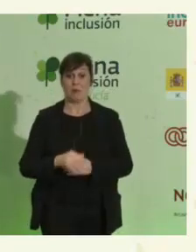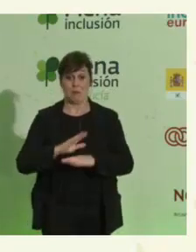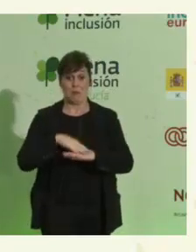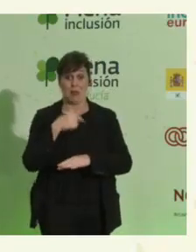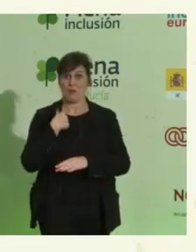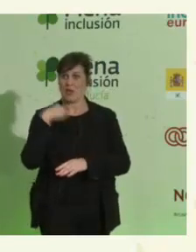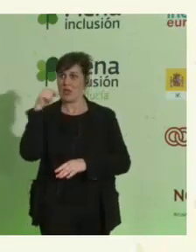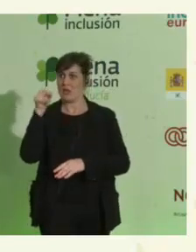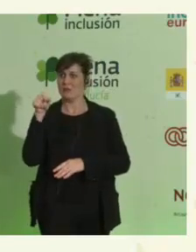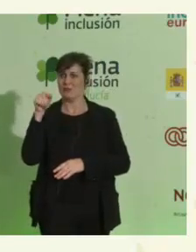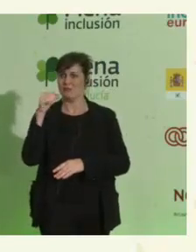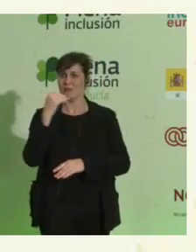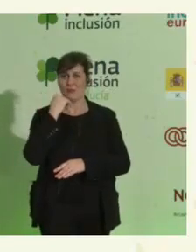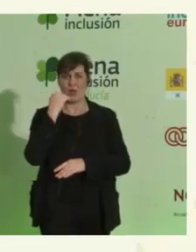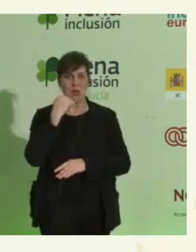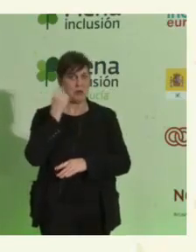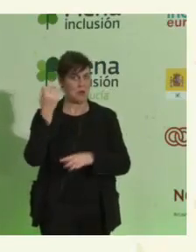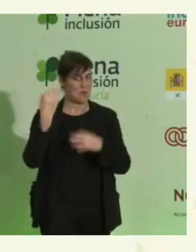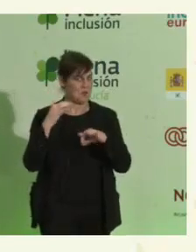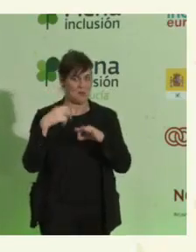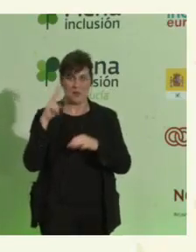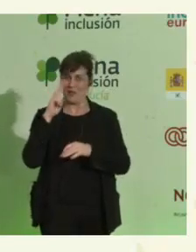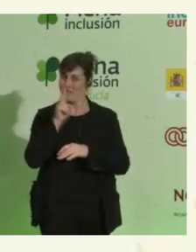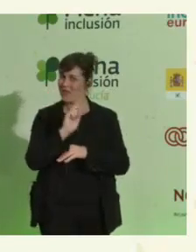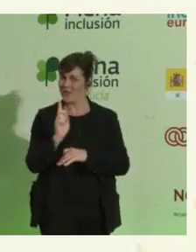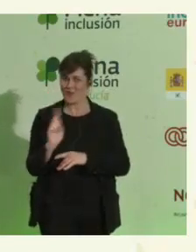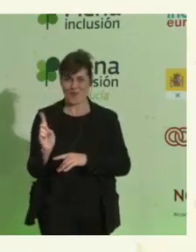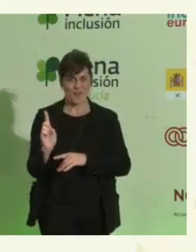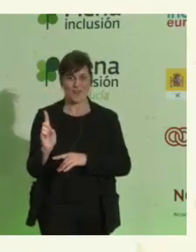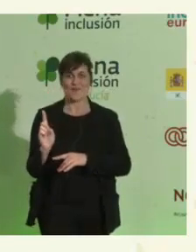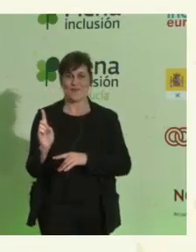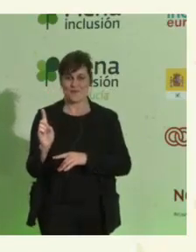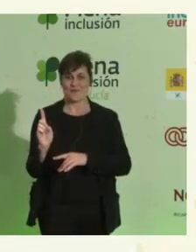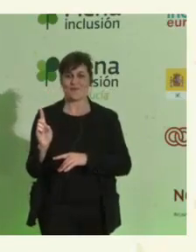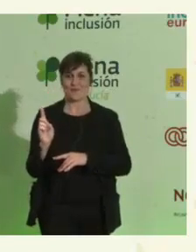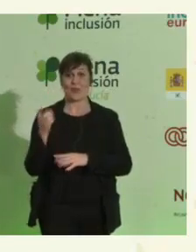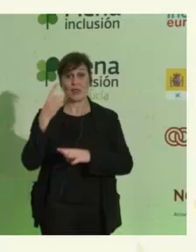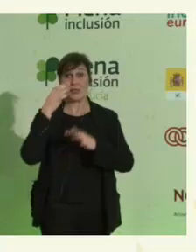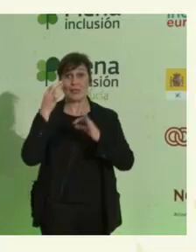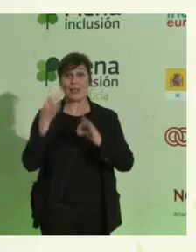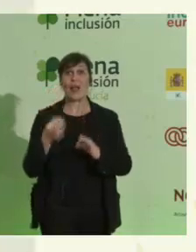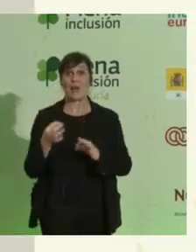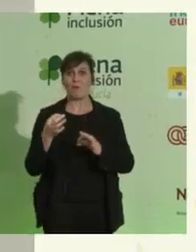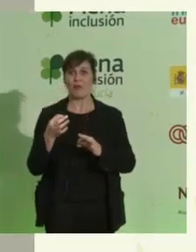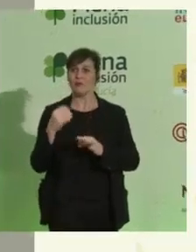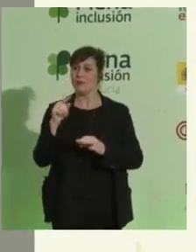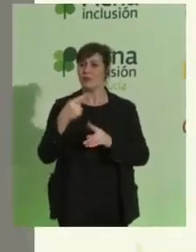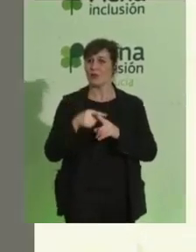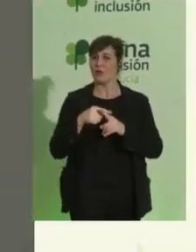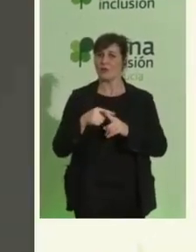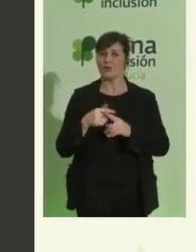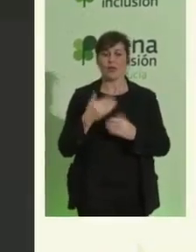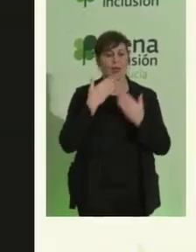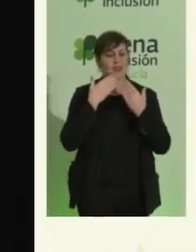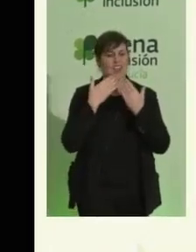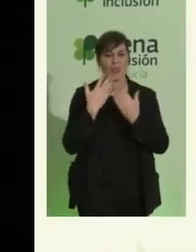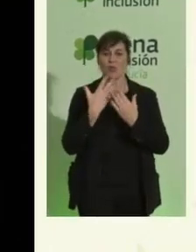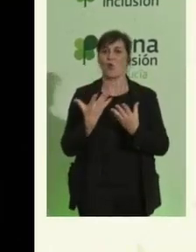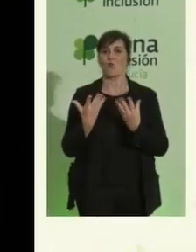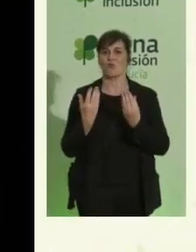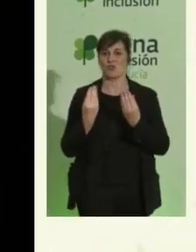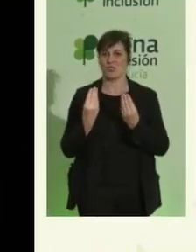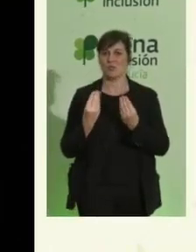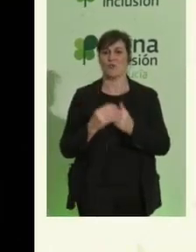es algo que normalmente no veo y realmente es una cosa que agradezco enormemente.